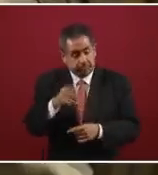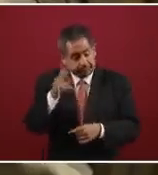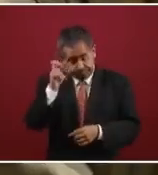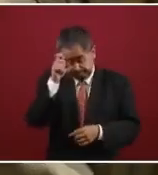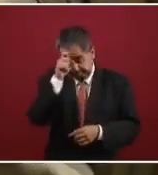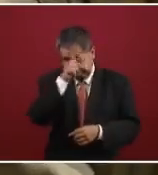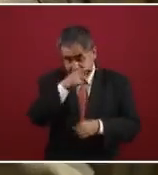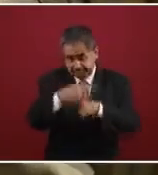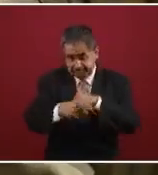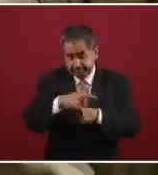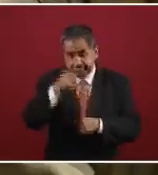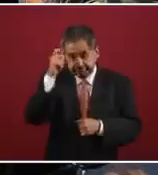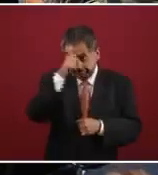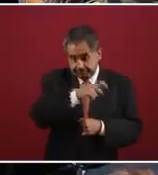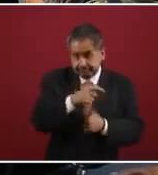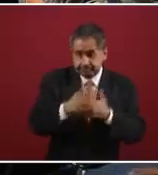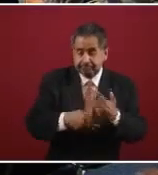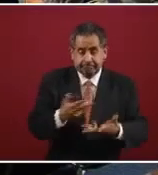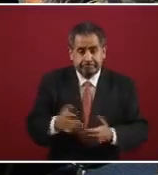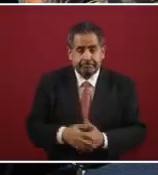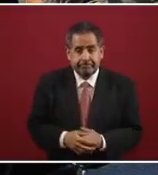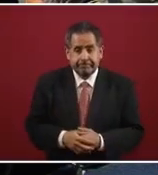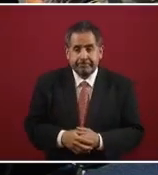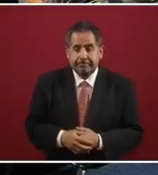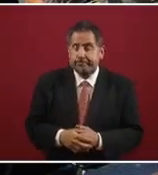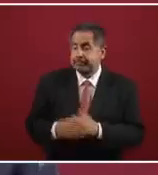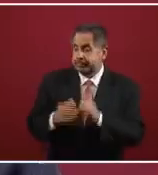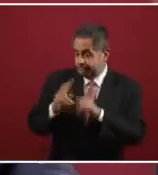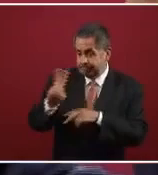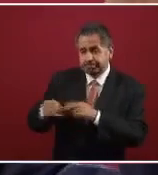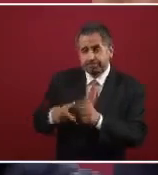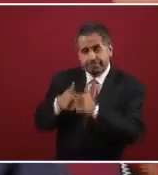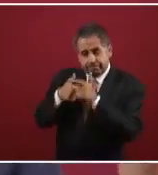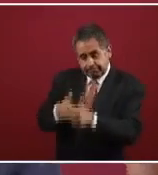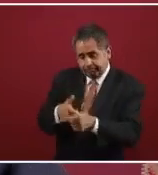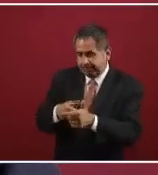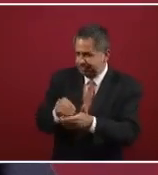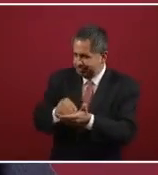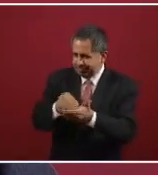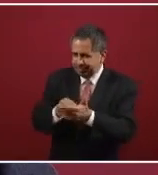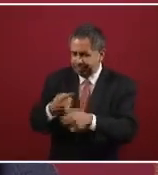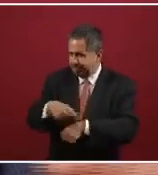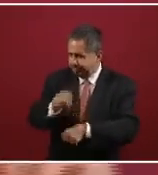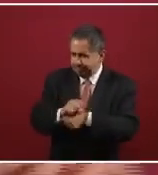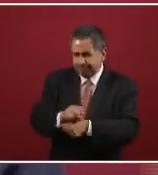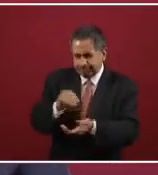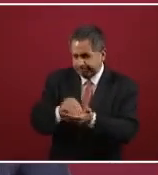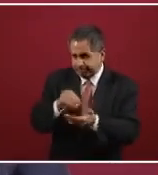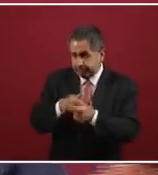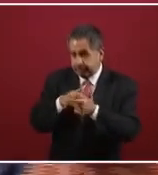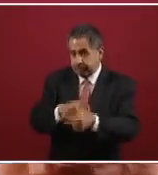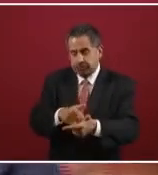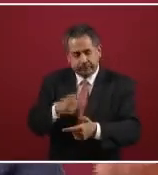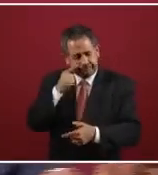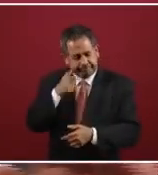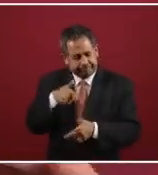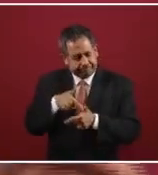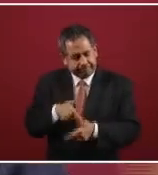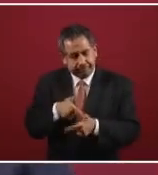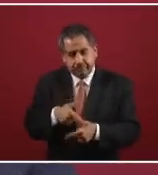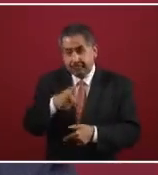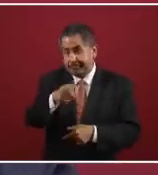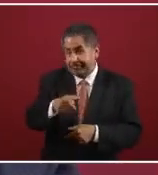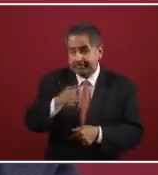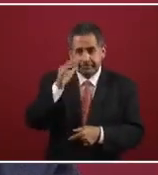que está tilín que secretario es estamos con el dedo en la llaga todas las semanas es ha sido una plaza